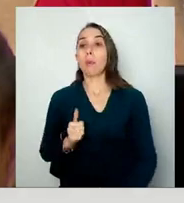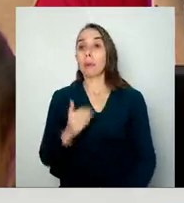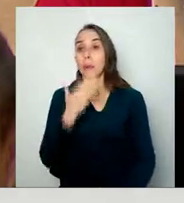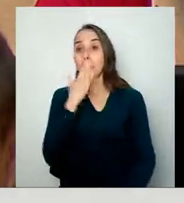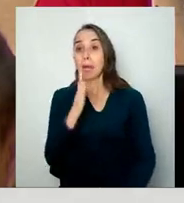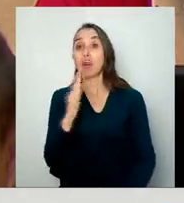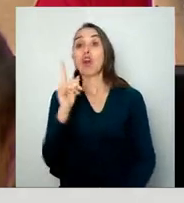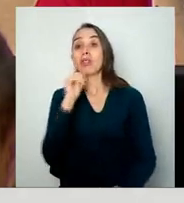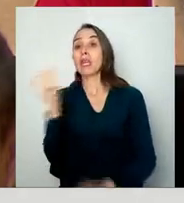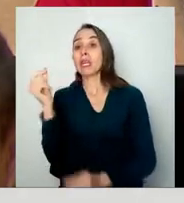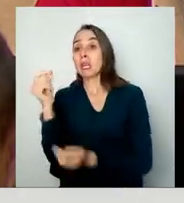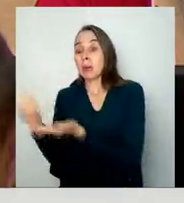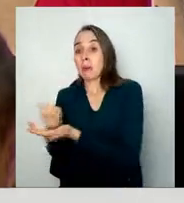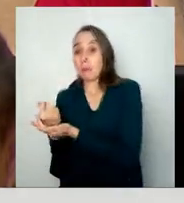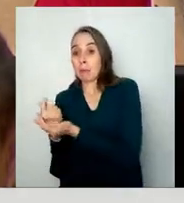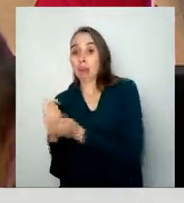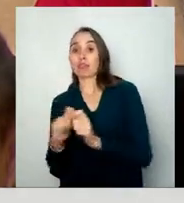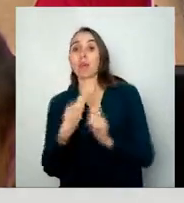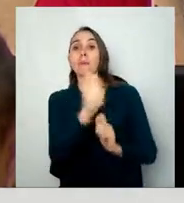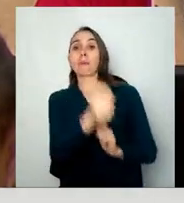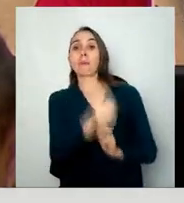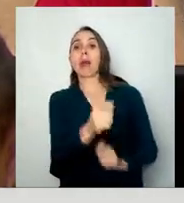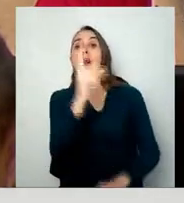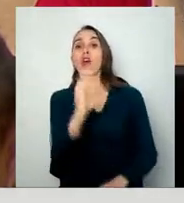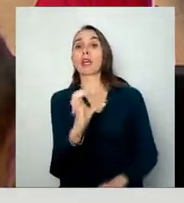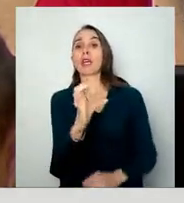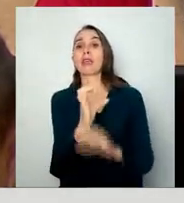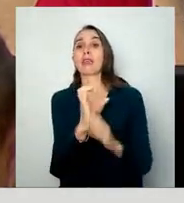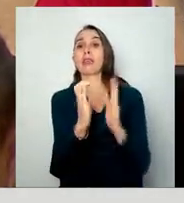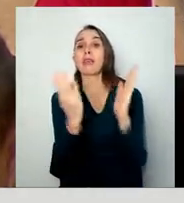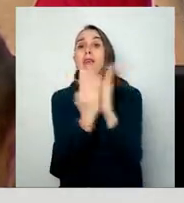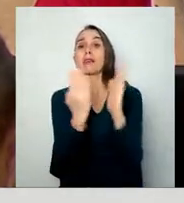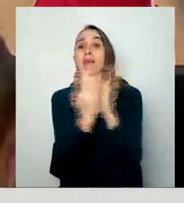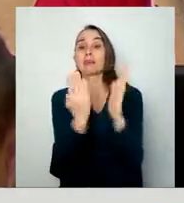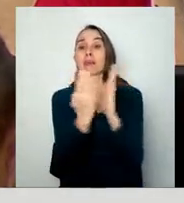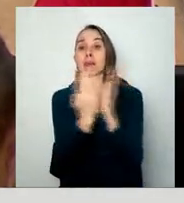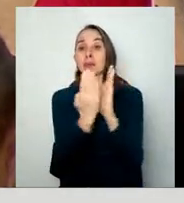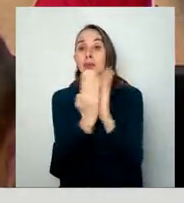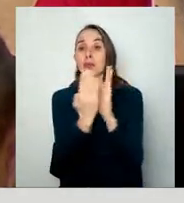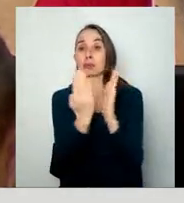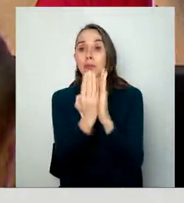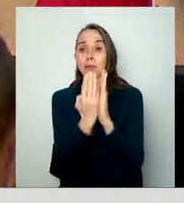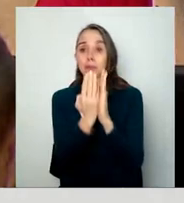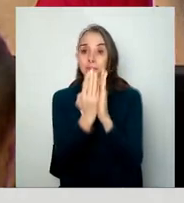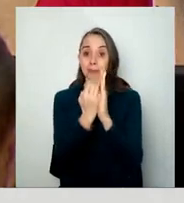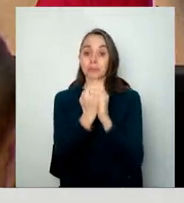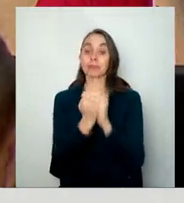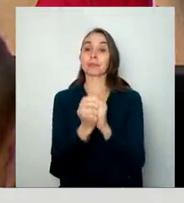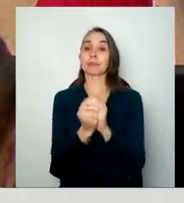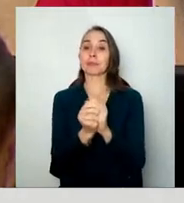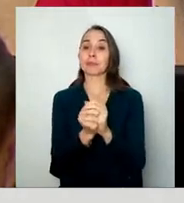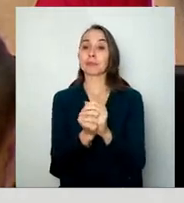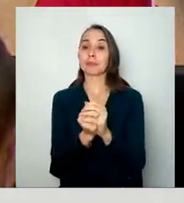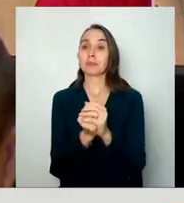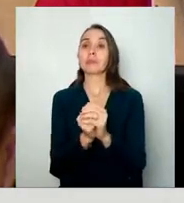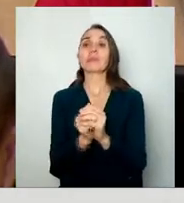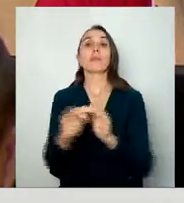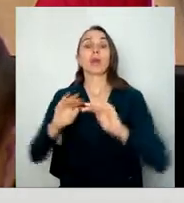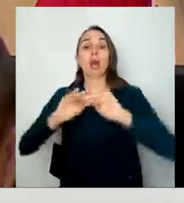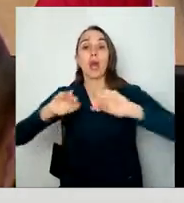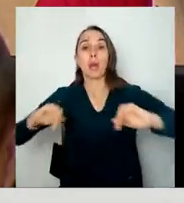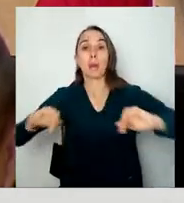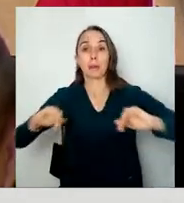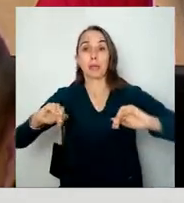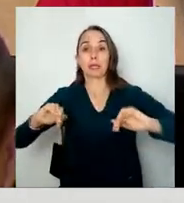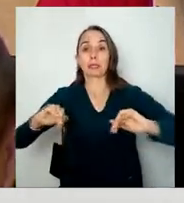el pago de la deuda que han que han acogido pero más allá de eso el país